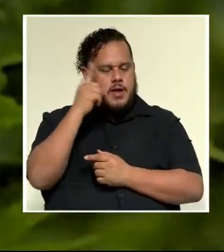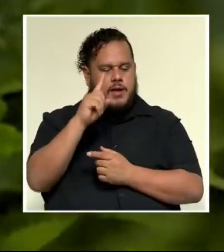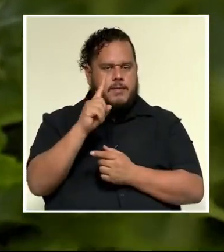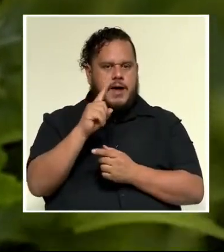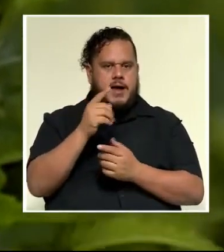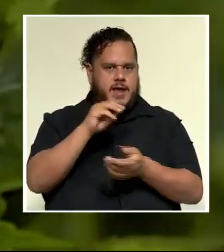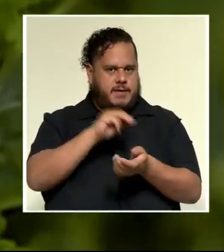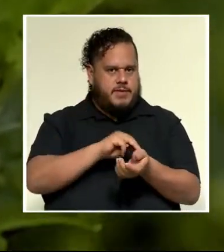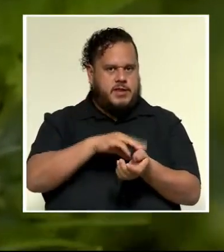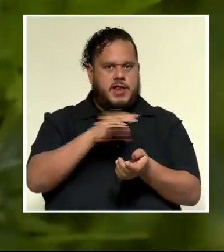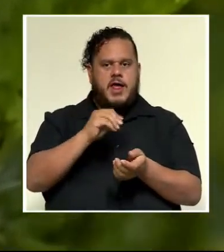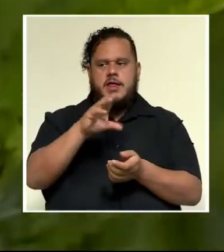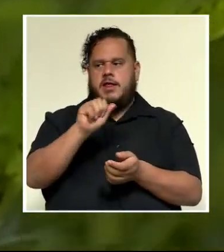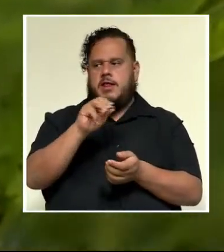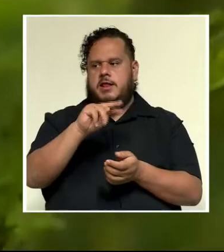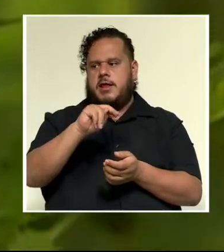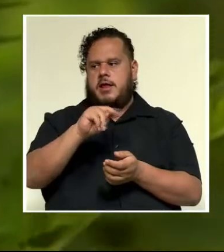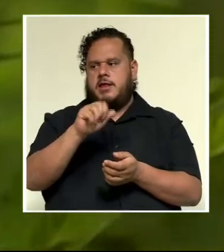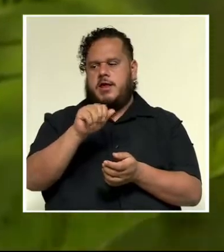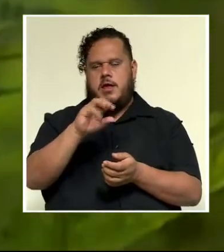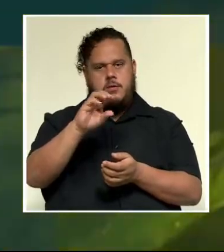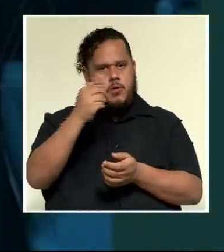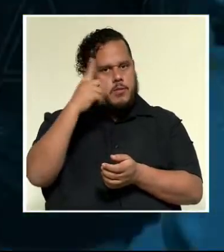para uso industrial.